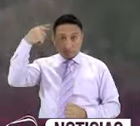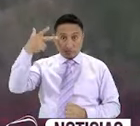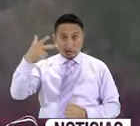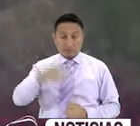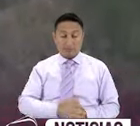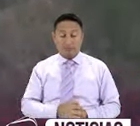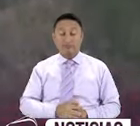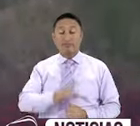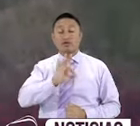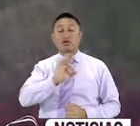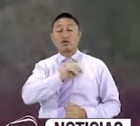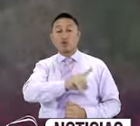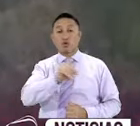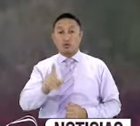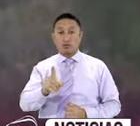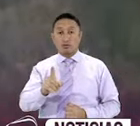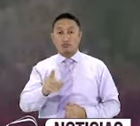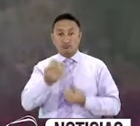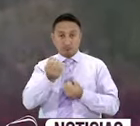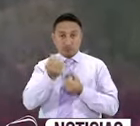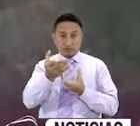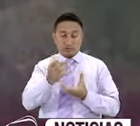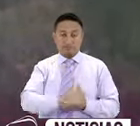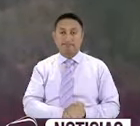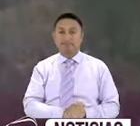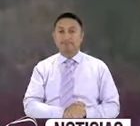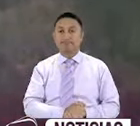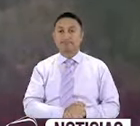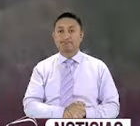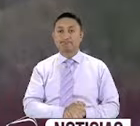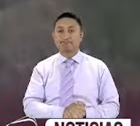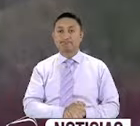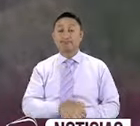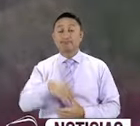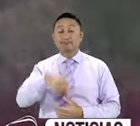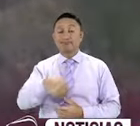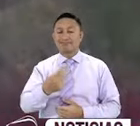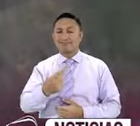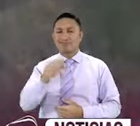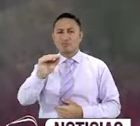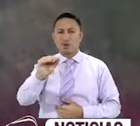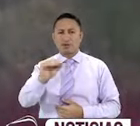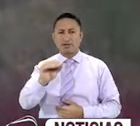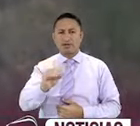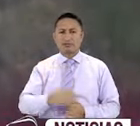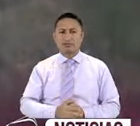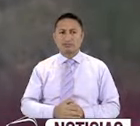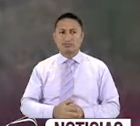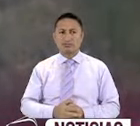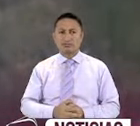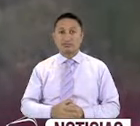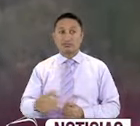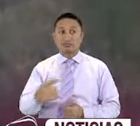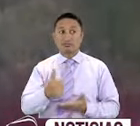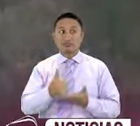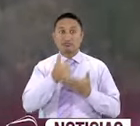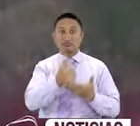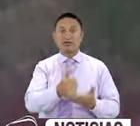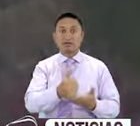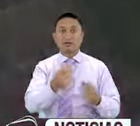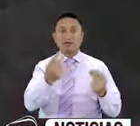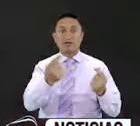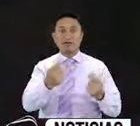de videovigilancia del EQ911, quienes alertan de estas novedades para una inmediata respuesta de los